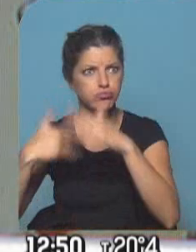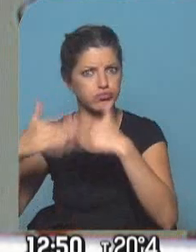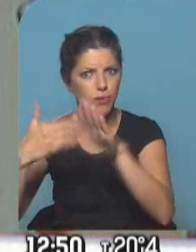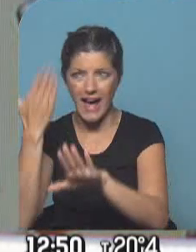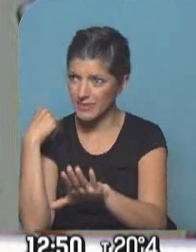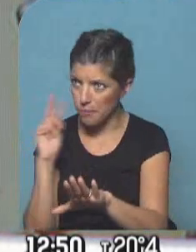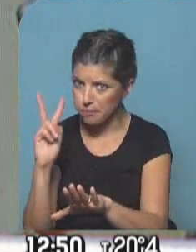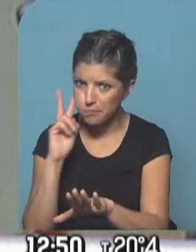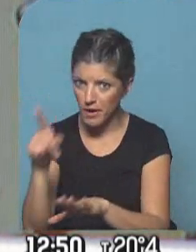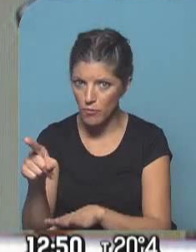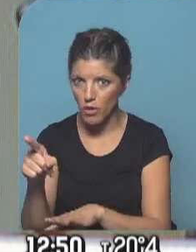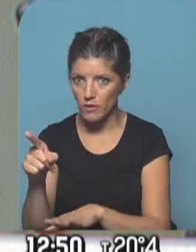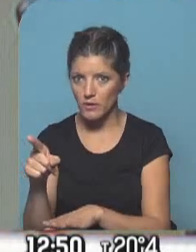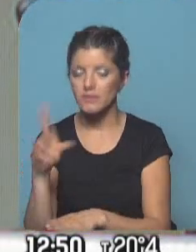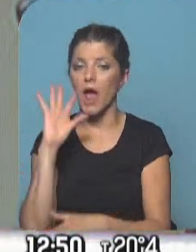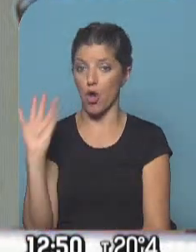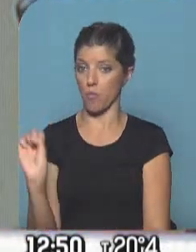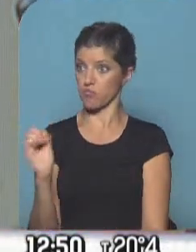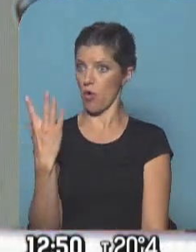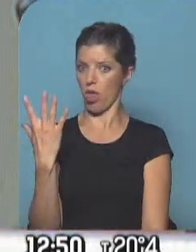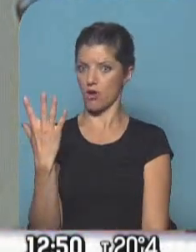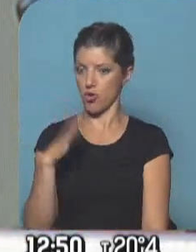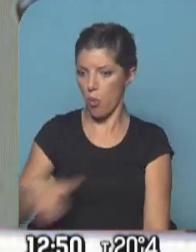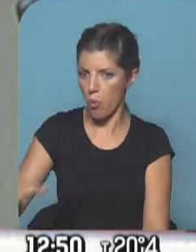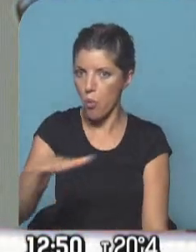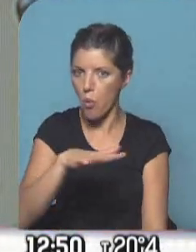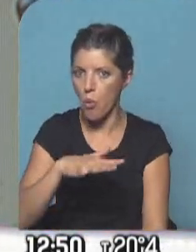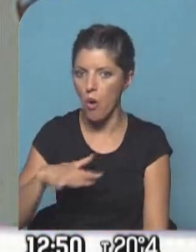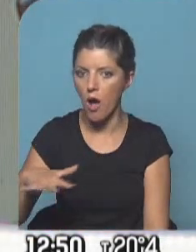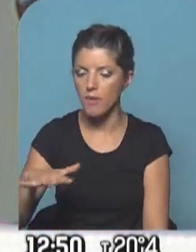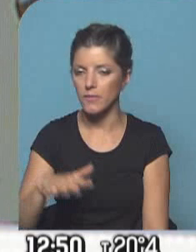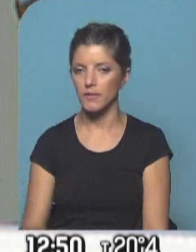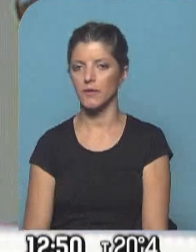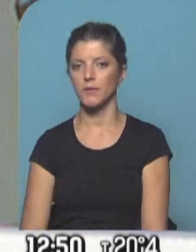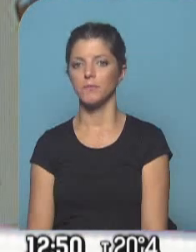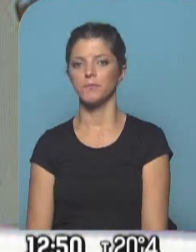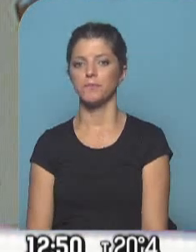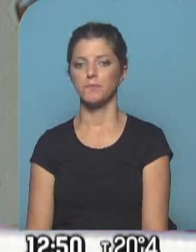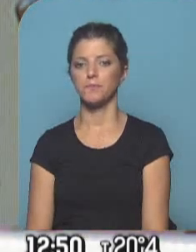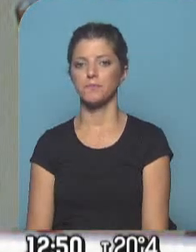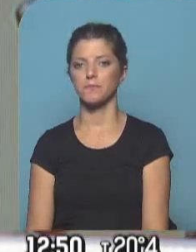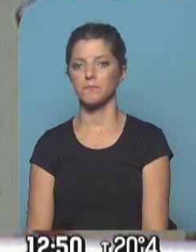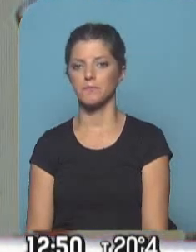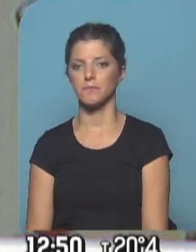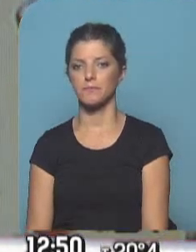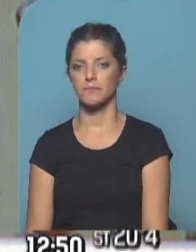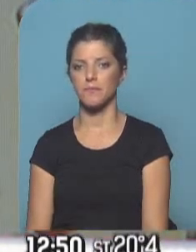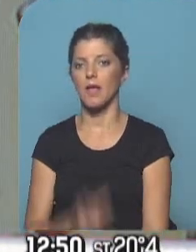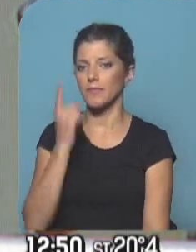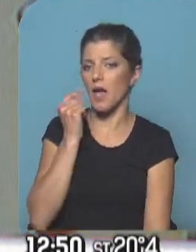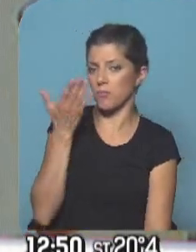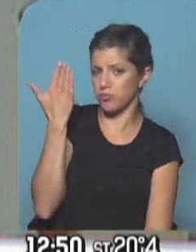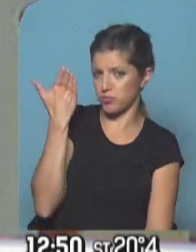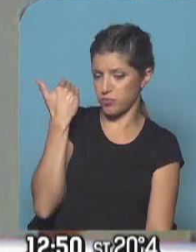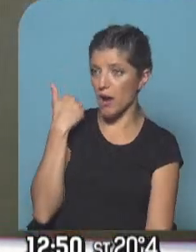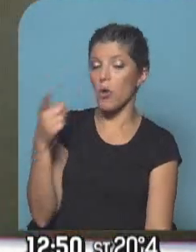imágenes sorprendentes de una Pyongyang muy moderna. En los últimos días se está sintiendo, por ejemplo, el cierto cierre del grifo por parte